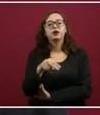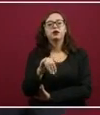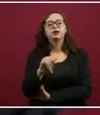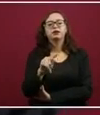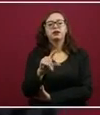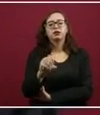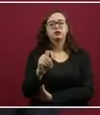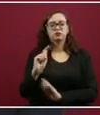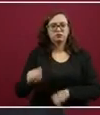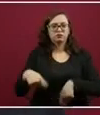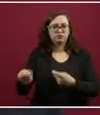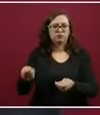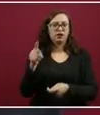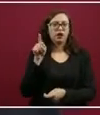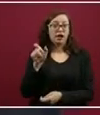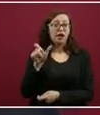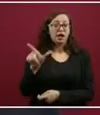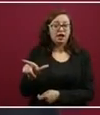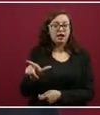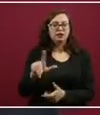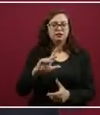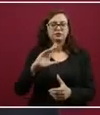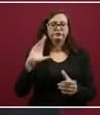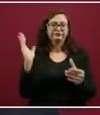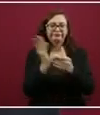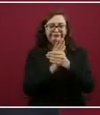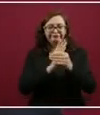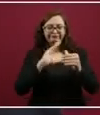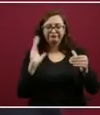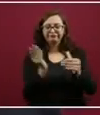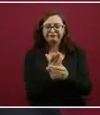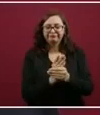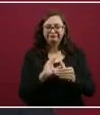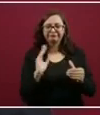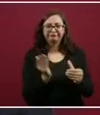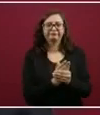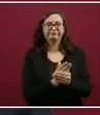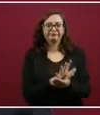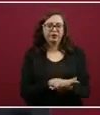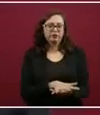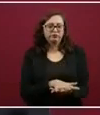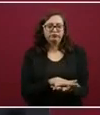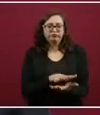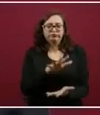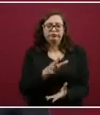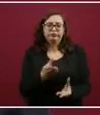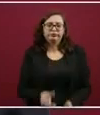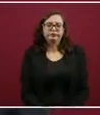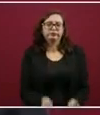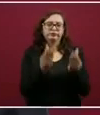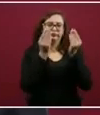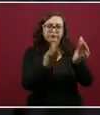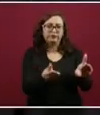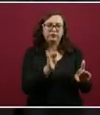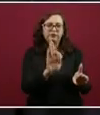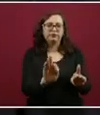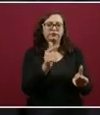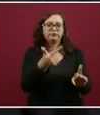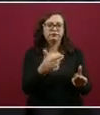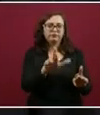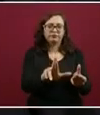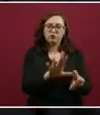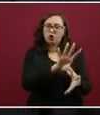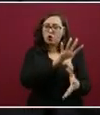integra los expedientes y se presentan a la Fiscalía